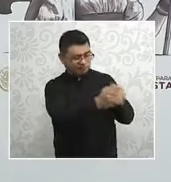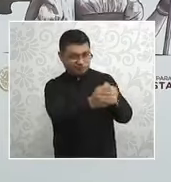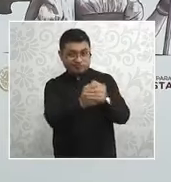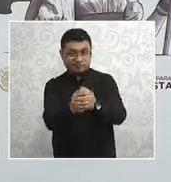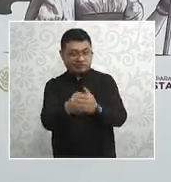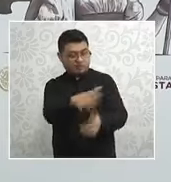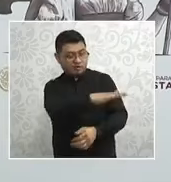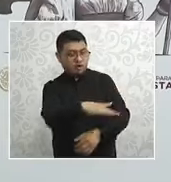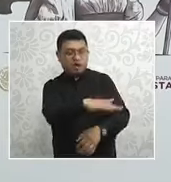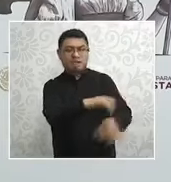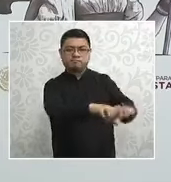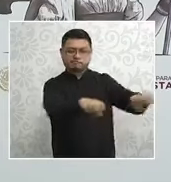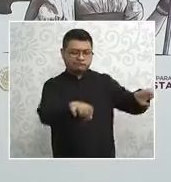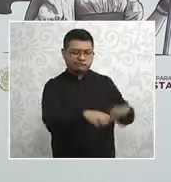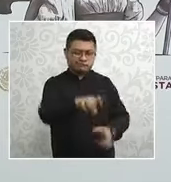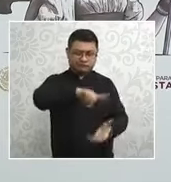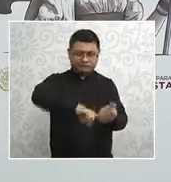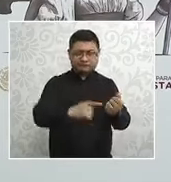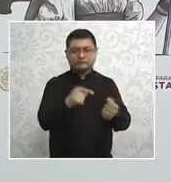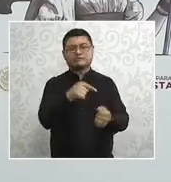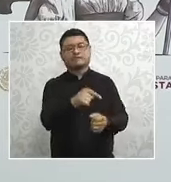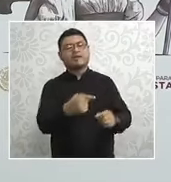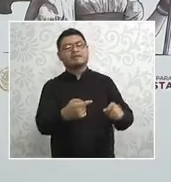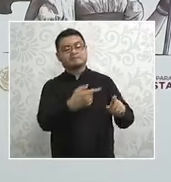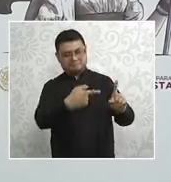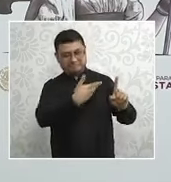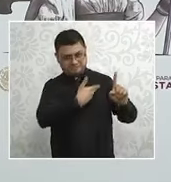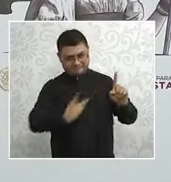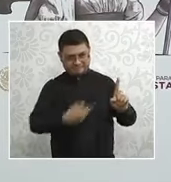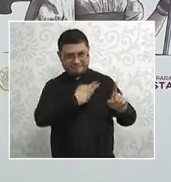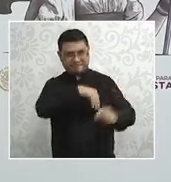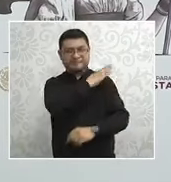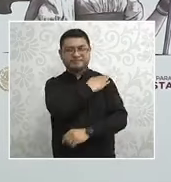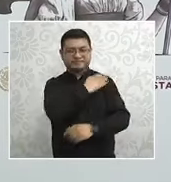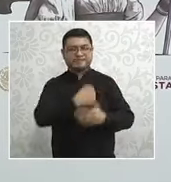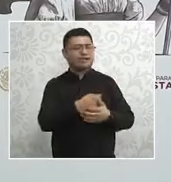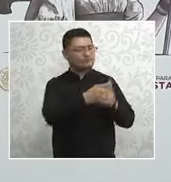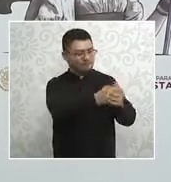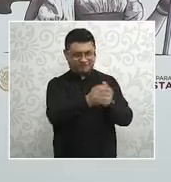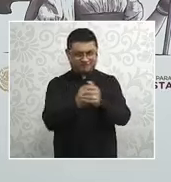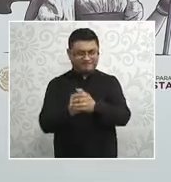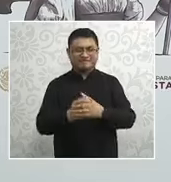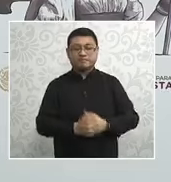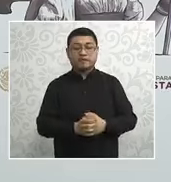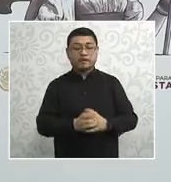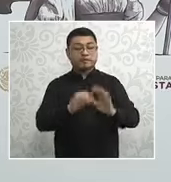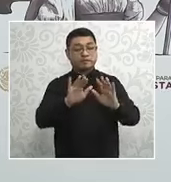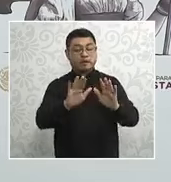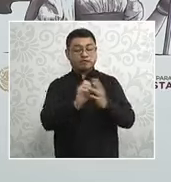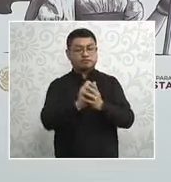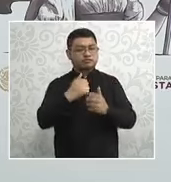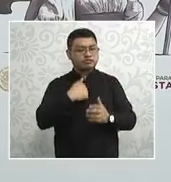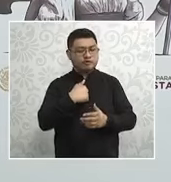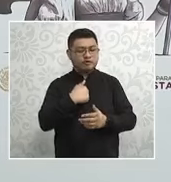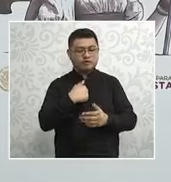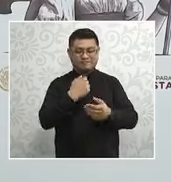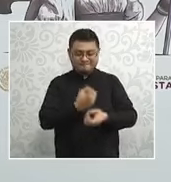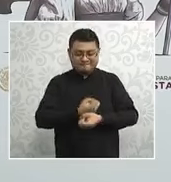de la doctora Claudia shb a todas y todos ustedes pues miren me toca darles una